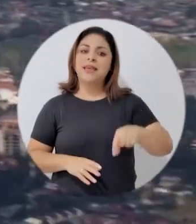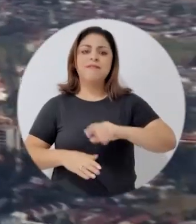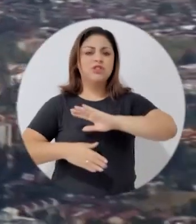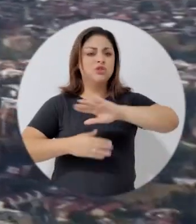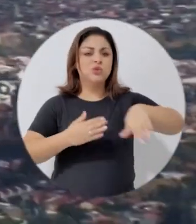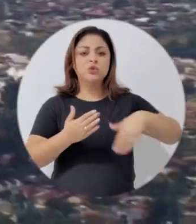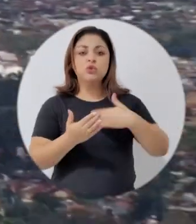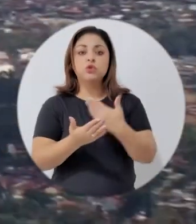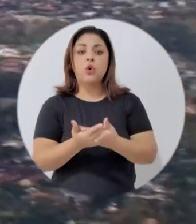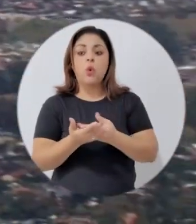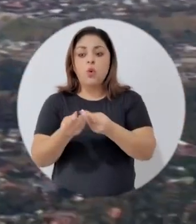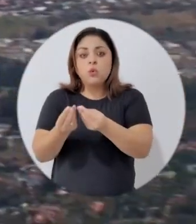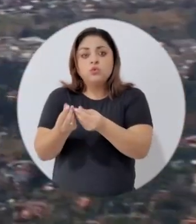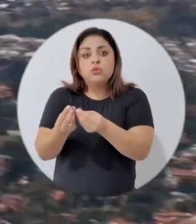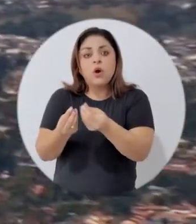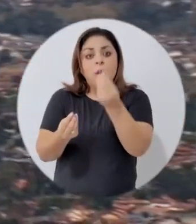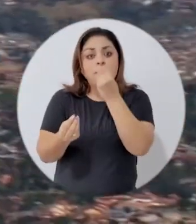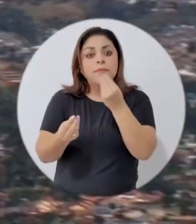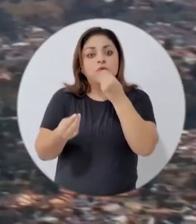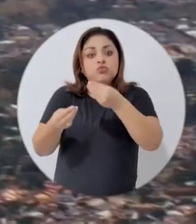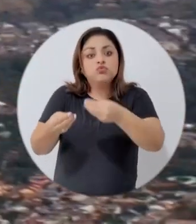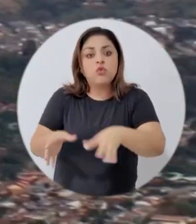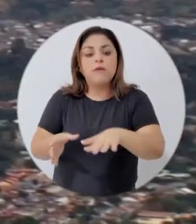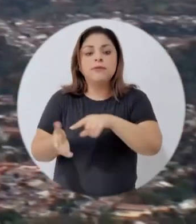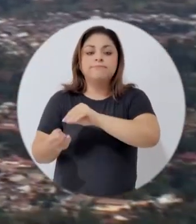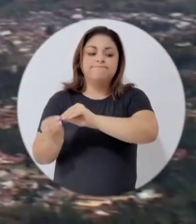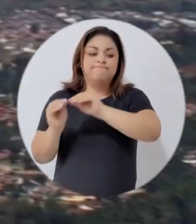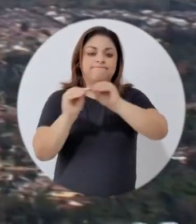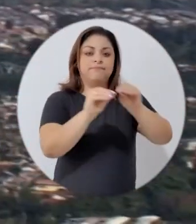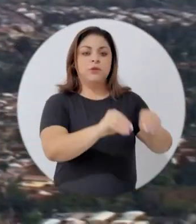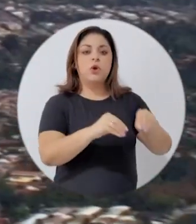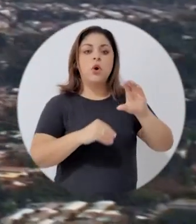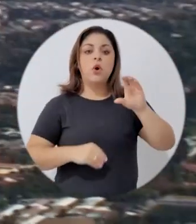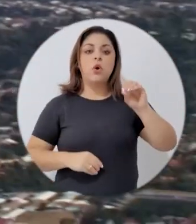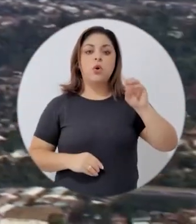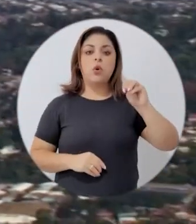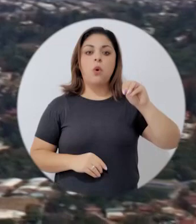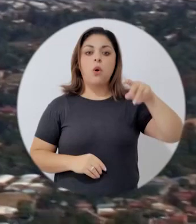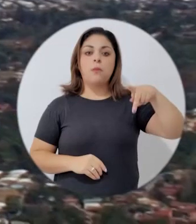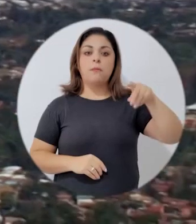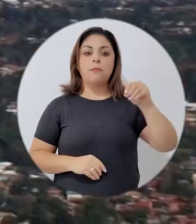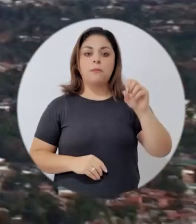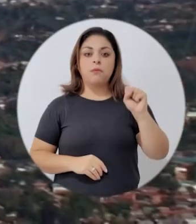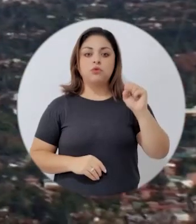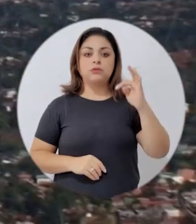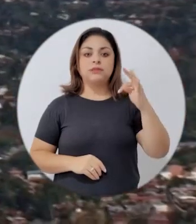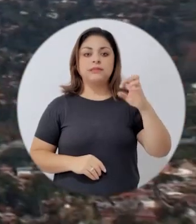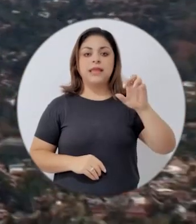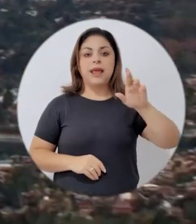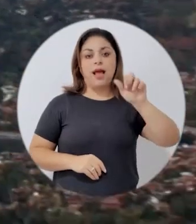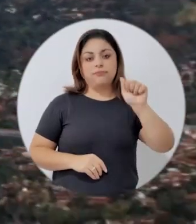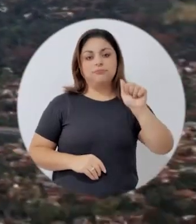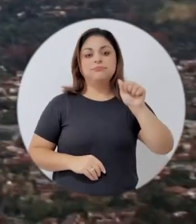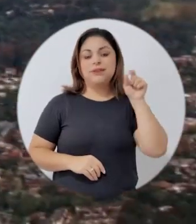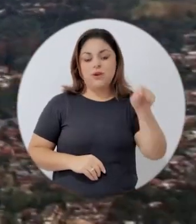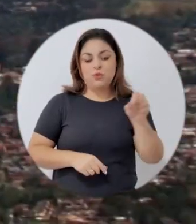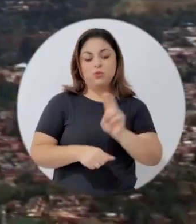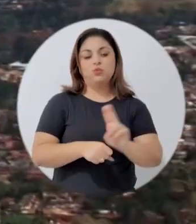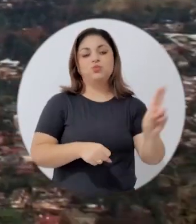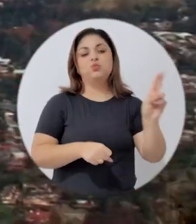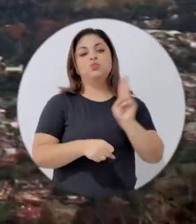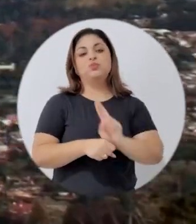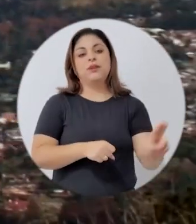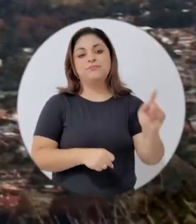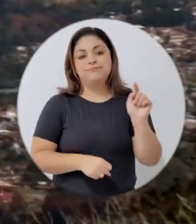compostando todo lo orgánico, ¿verdad? Ahorita venden composteras rotatorias, venden composteras de diferentes